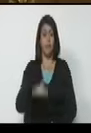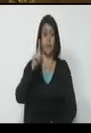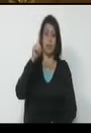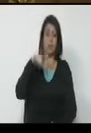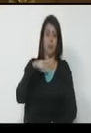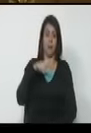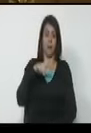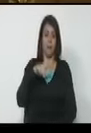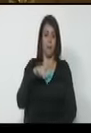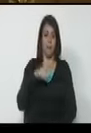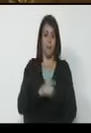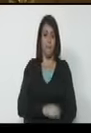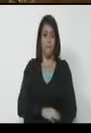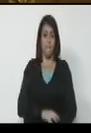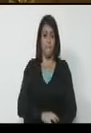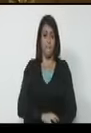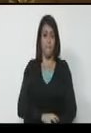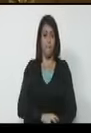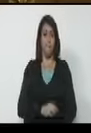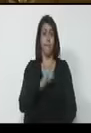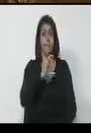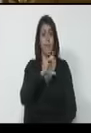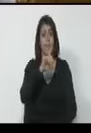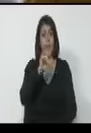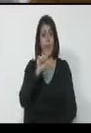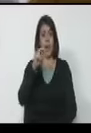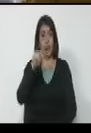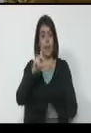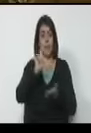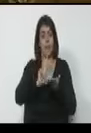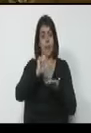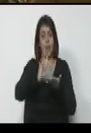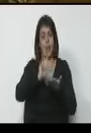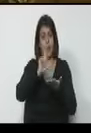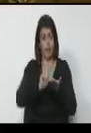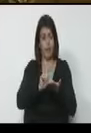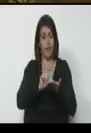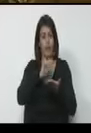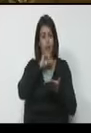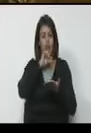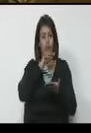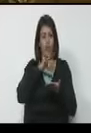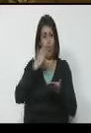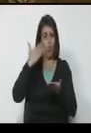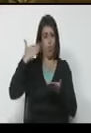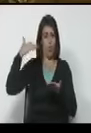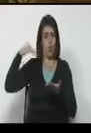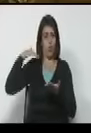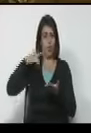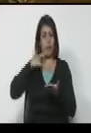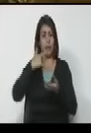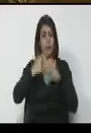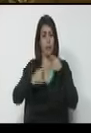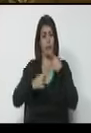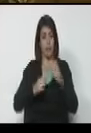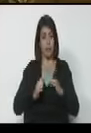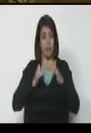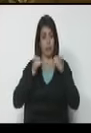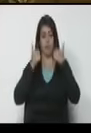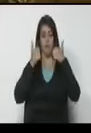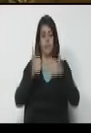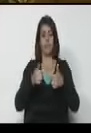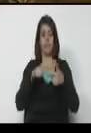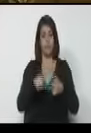Incluso la mafia del Clan de Lima, quiero que recuerden esto también porque hay que hacer un poquito de historia, hablaba